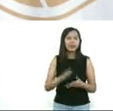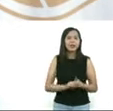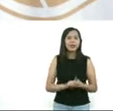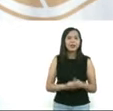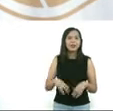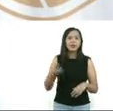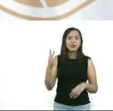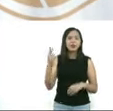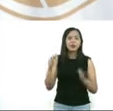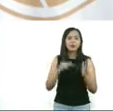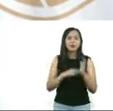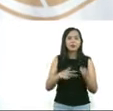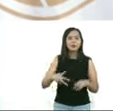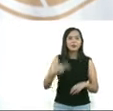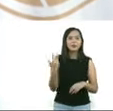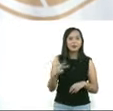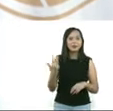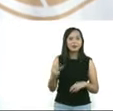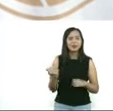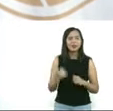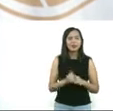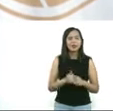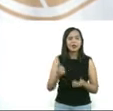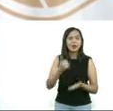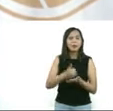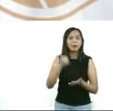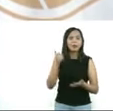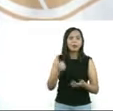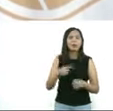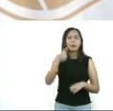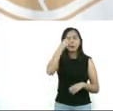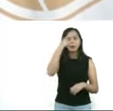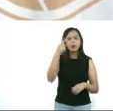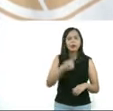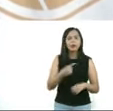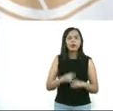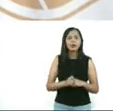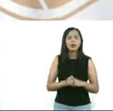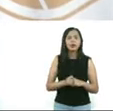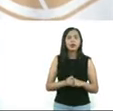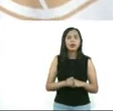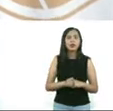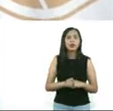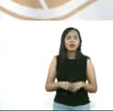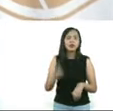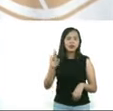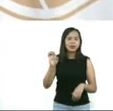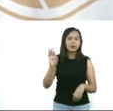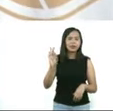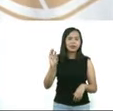2013 de Oberdrich para que se aprobara la reforma energética de Peña en el 2013.